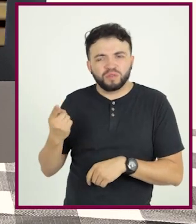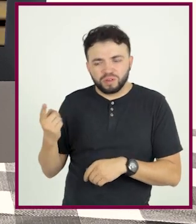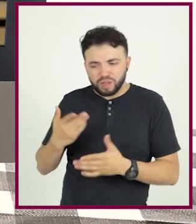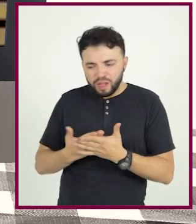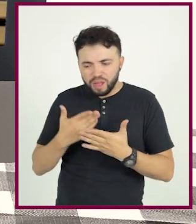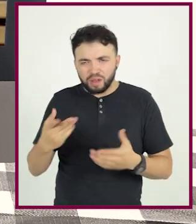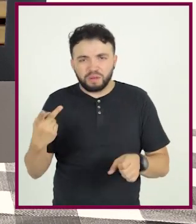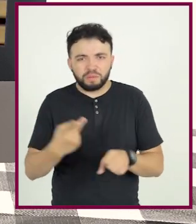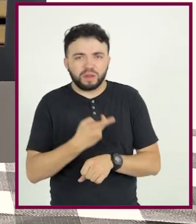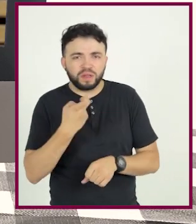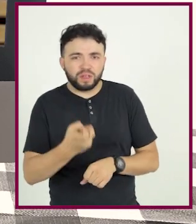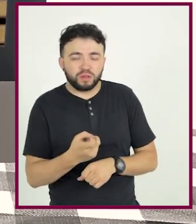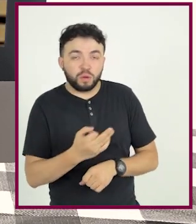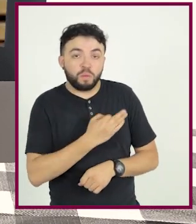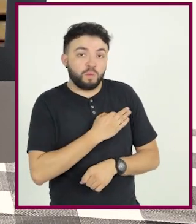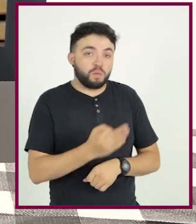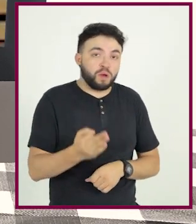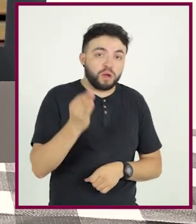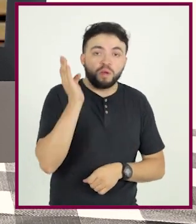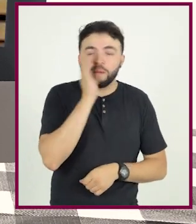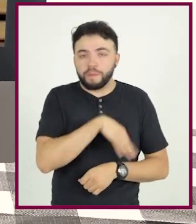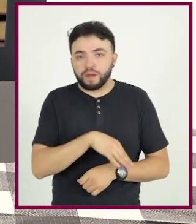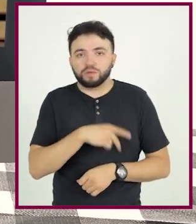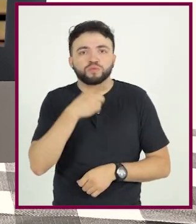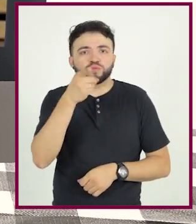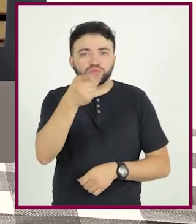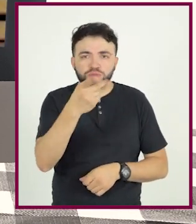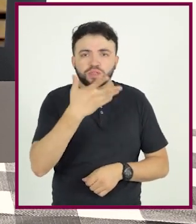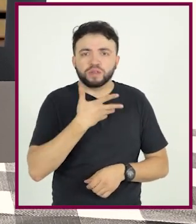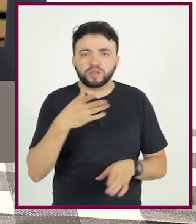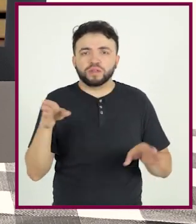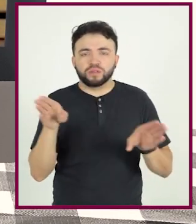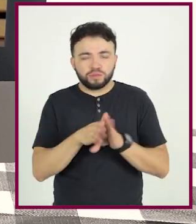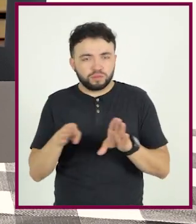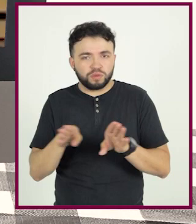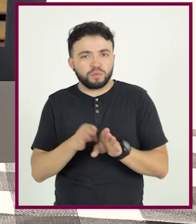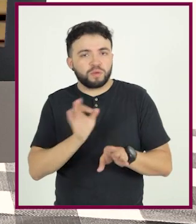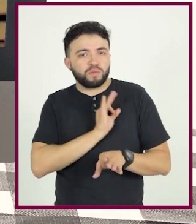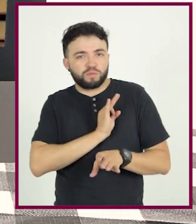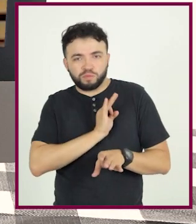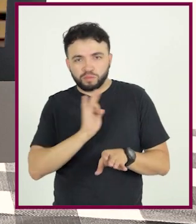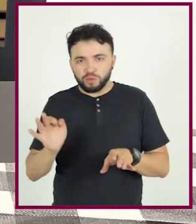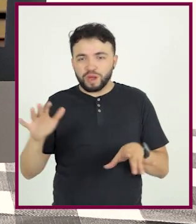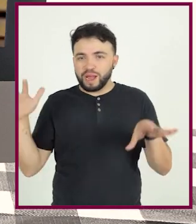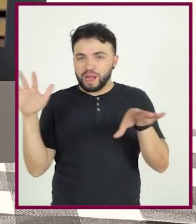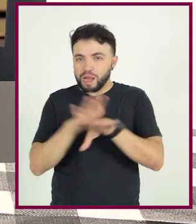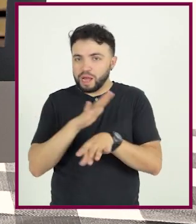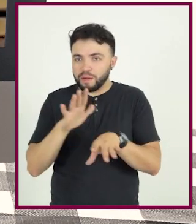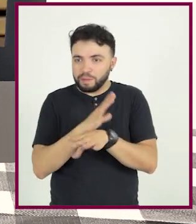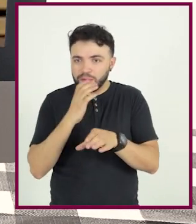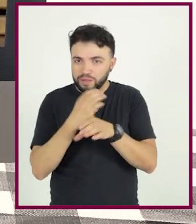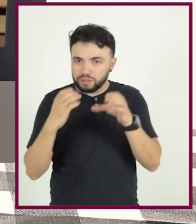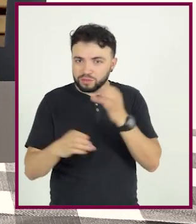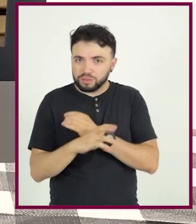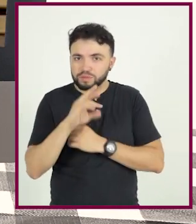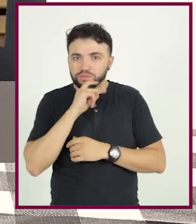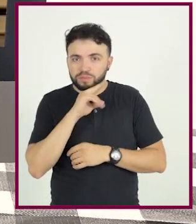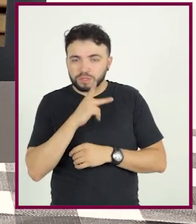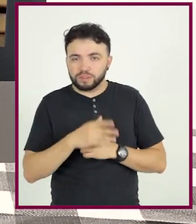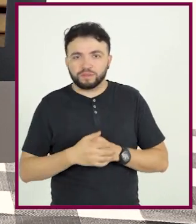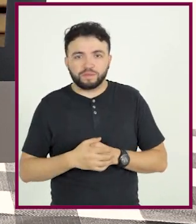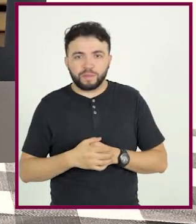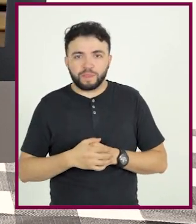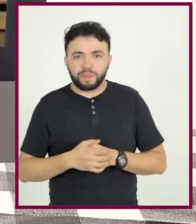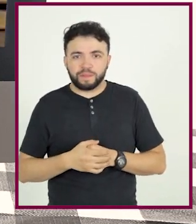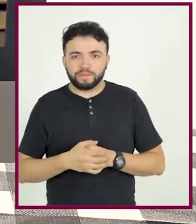están sucediendo, lo bueno y lo malo. Y que ustedes tengan la capacidad de poder cambiar las cosas a